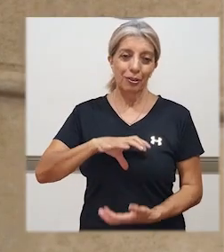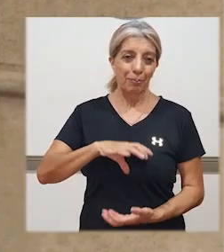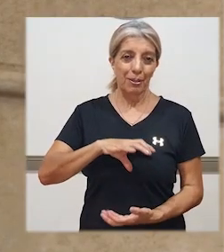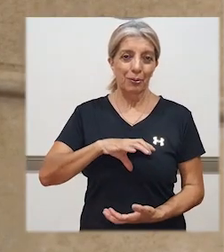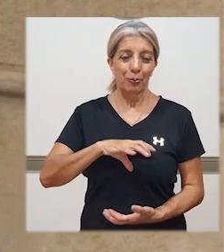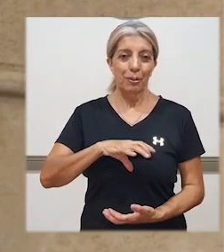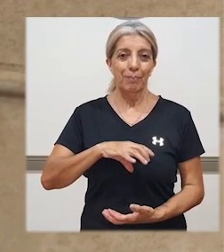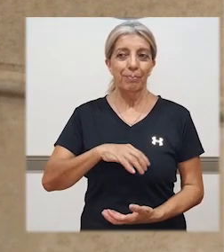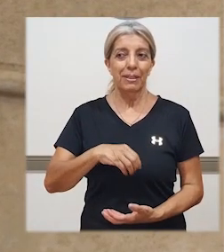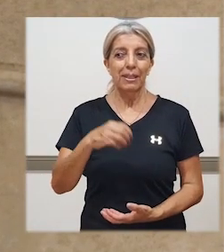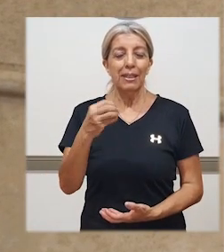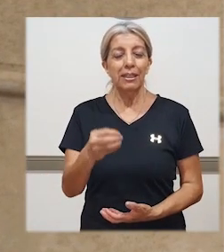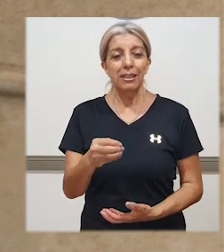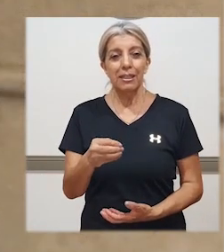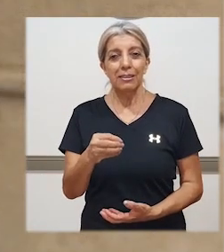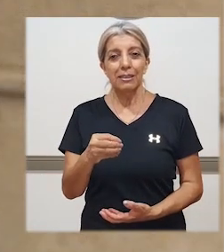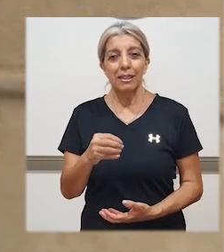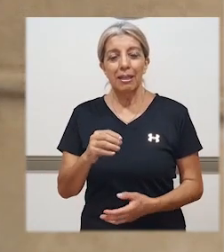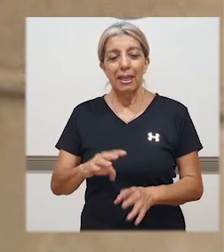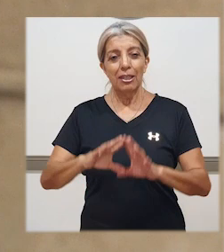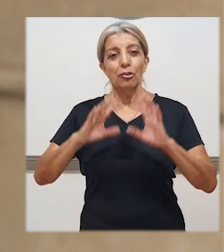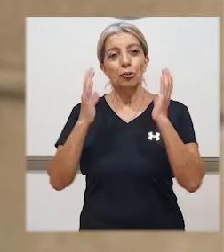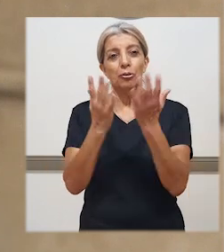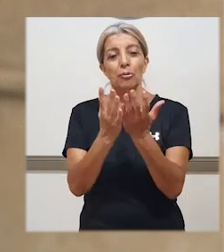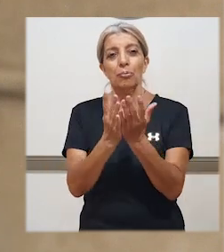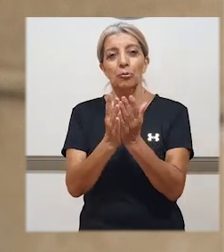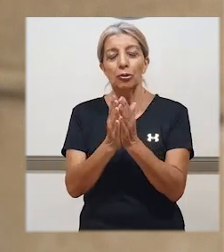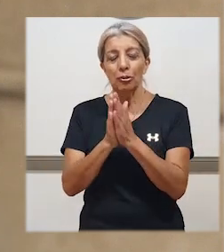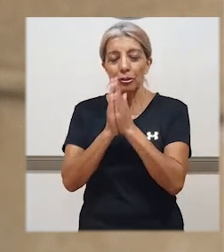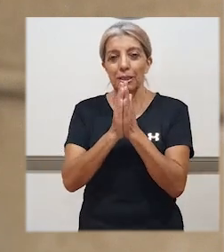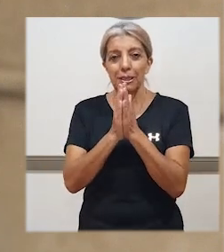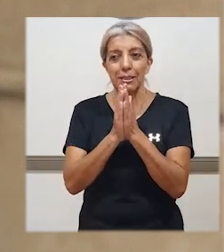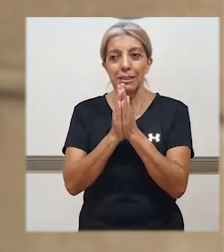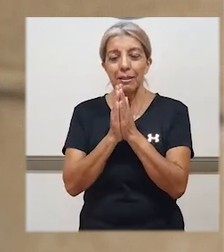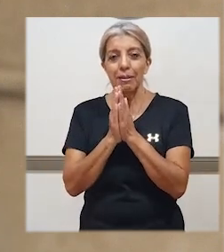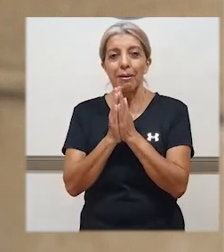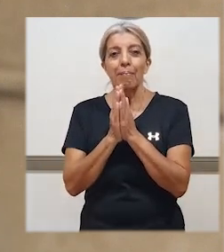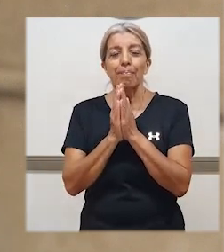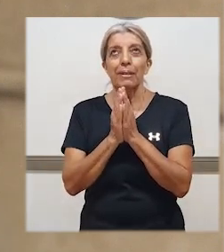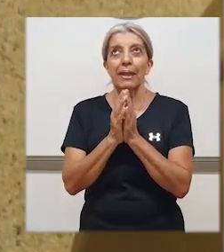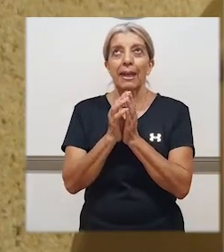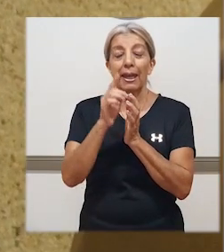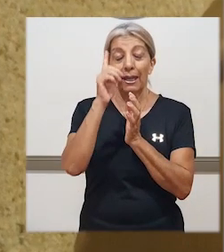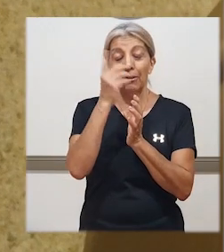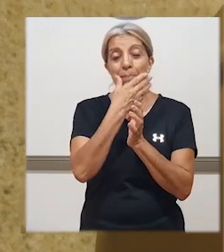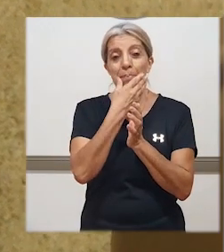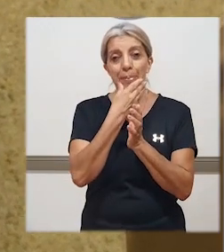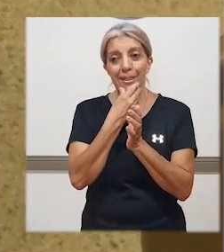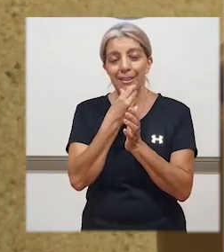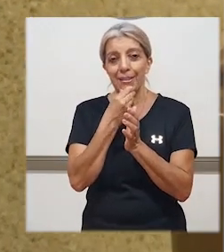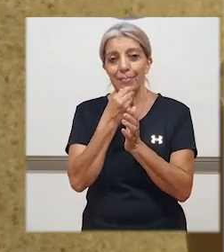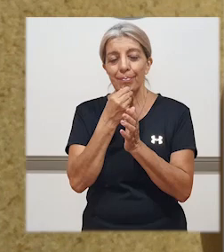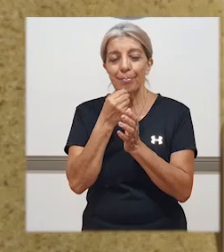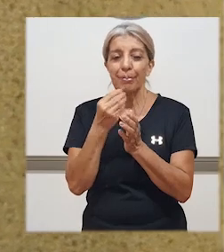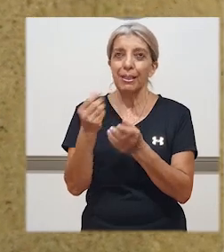conocido como la Jornada Mundial de Oración por las Vocaciones. Pidamos al Buen Pastor ensanchar